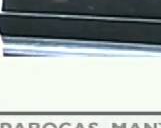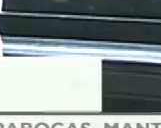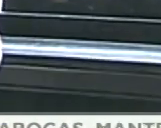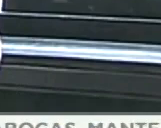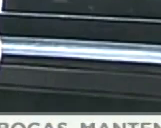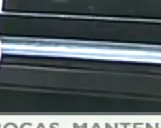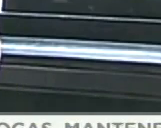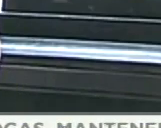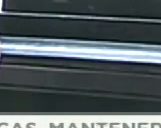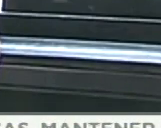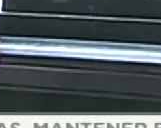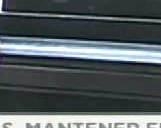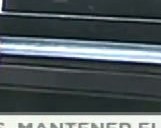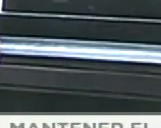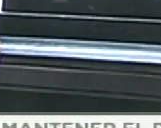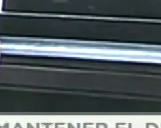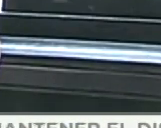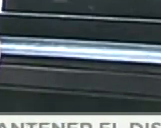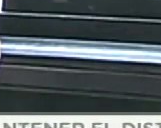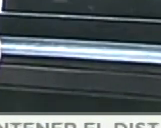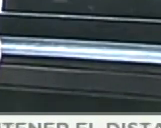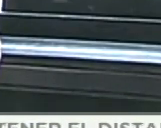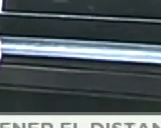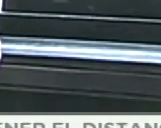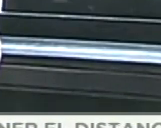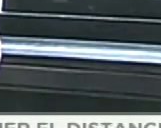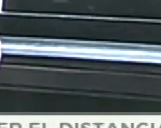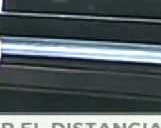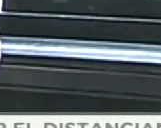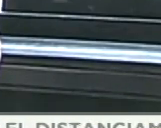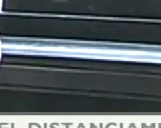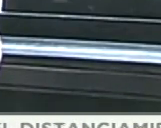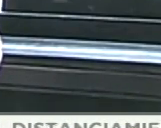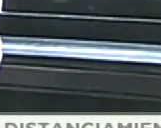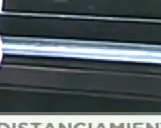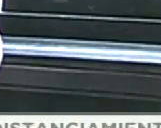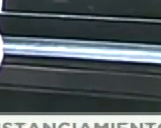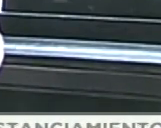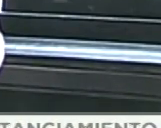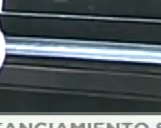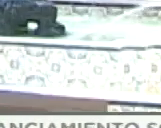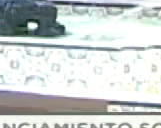la vicepresidenta ejecutiva de la República, doctora Delcy Rodríguez Gómez. Escuchemos.